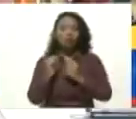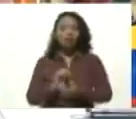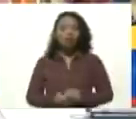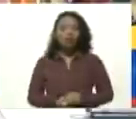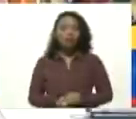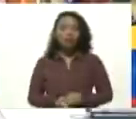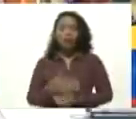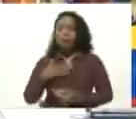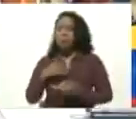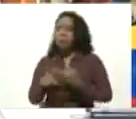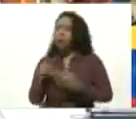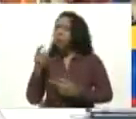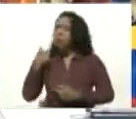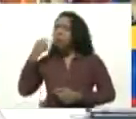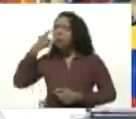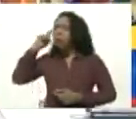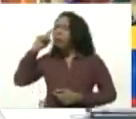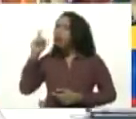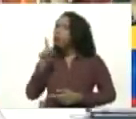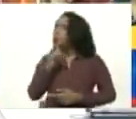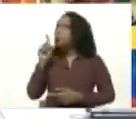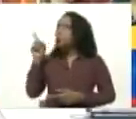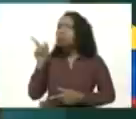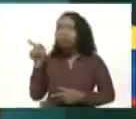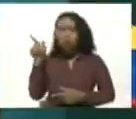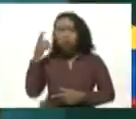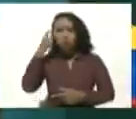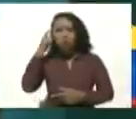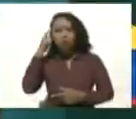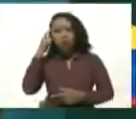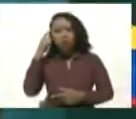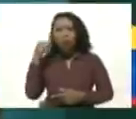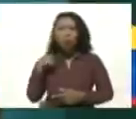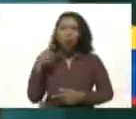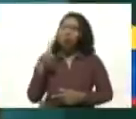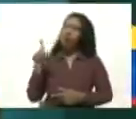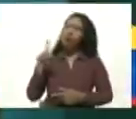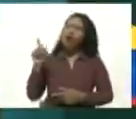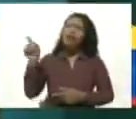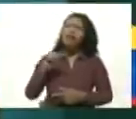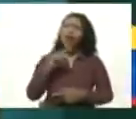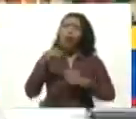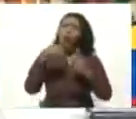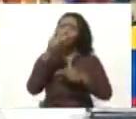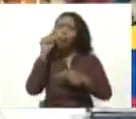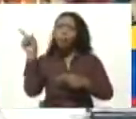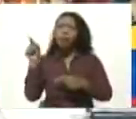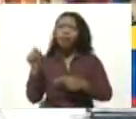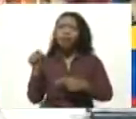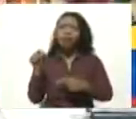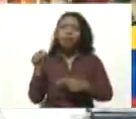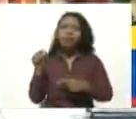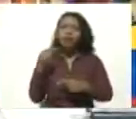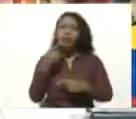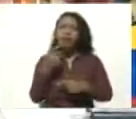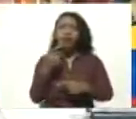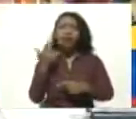No recuerdo el nombre ahorita. No, ese es Rubén Blades. Es la